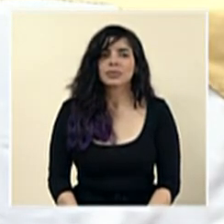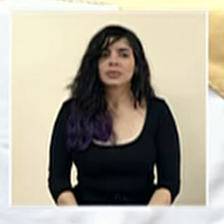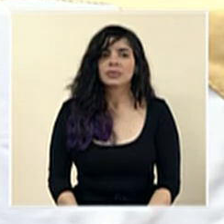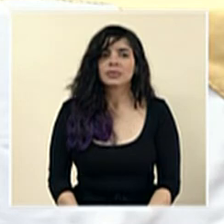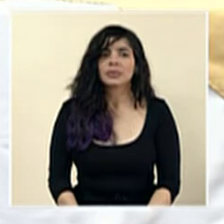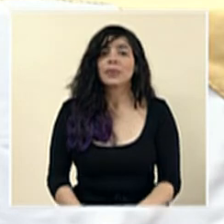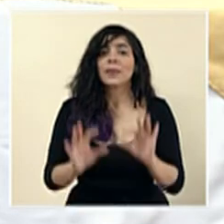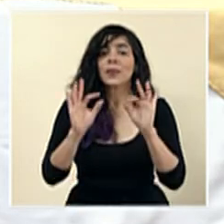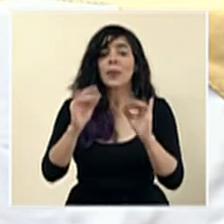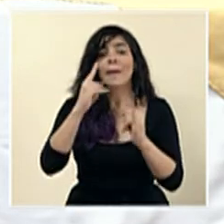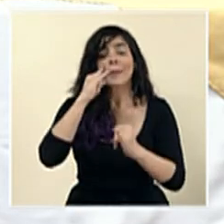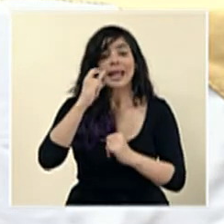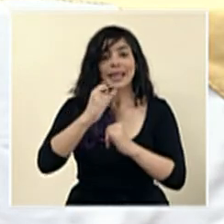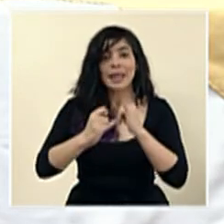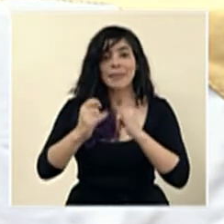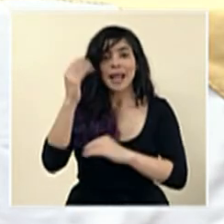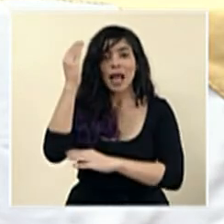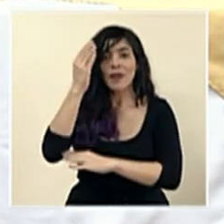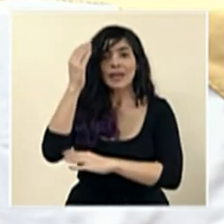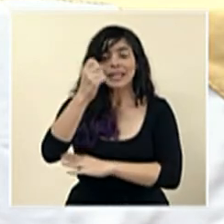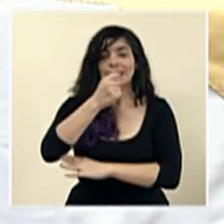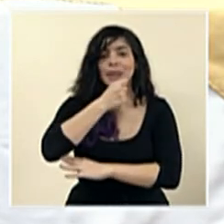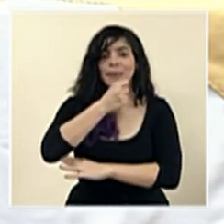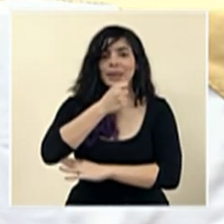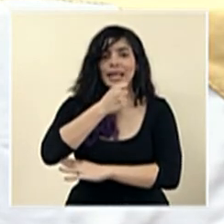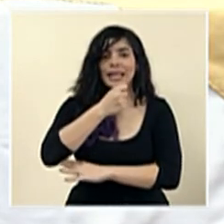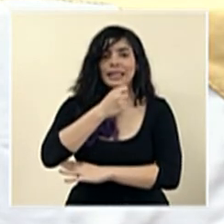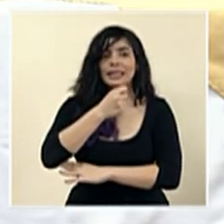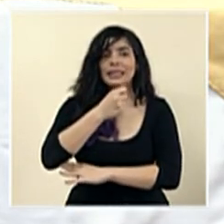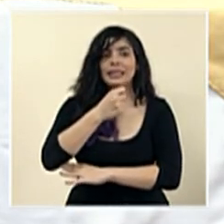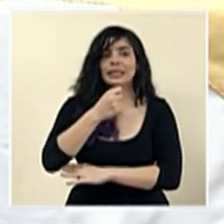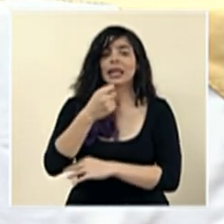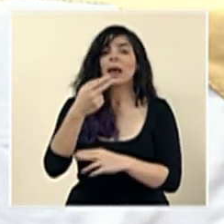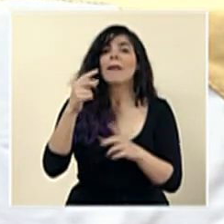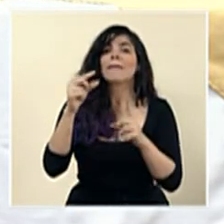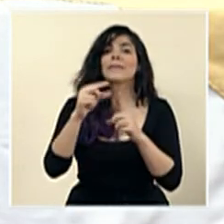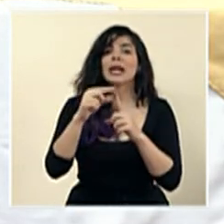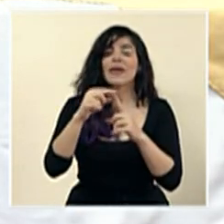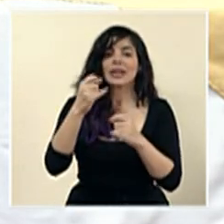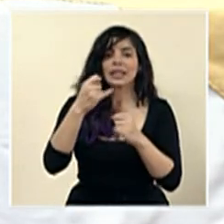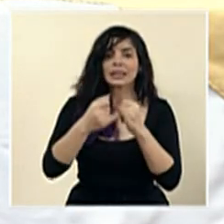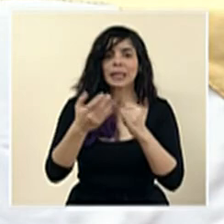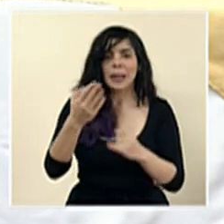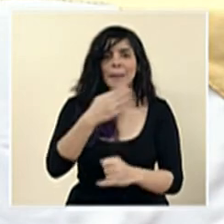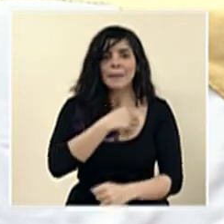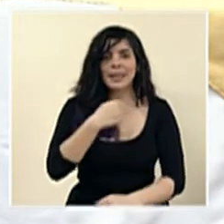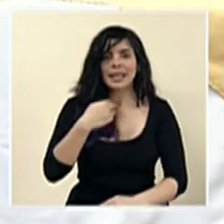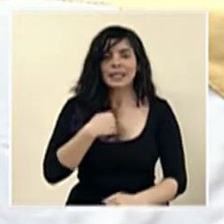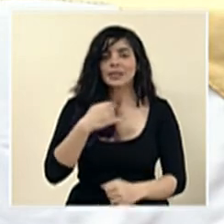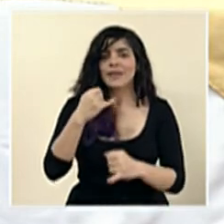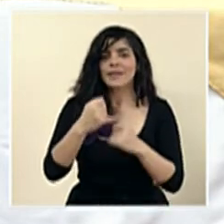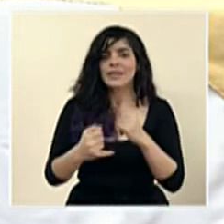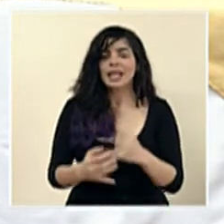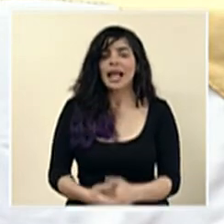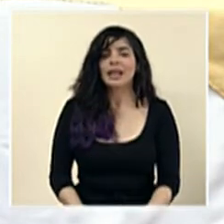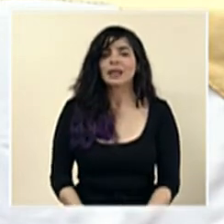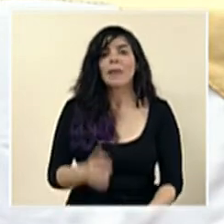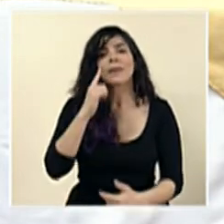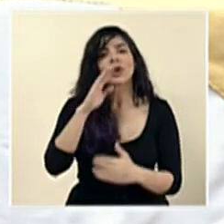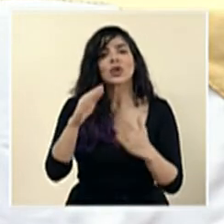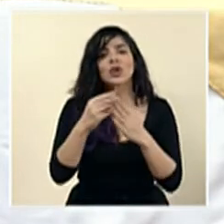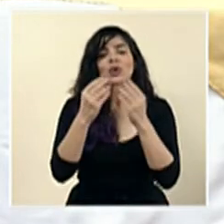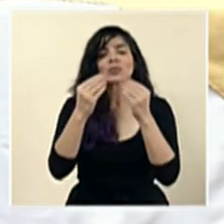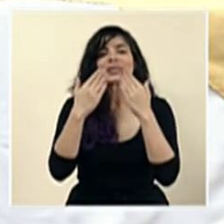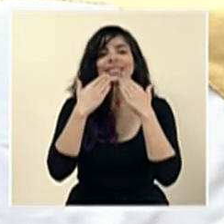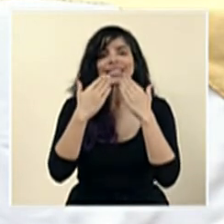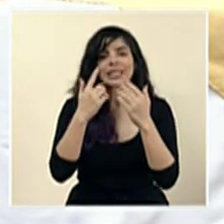Muy bien, para finalizar esta conferencia de prensa tendremos unas palabras de cierre del señor ministro, un mensaje final. A todos, muchísimas